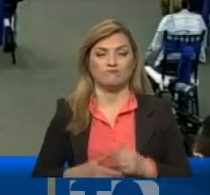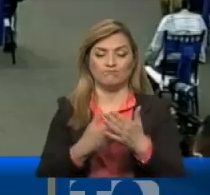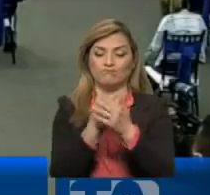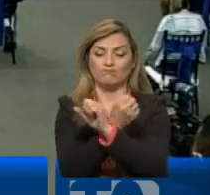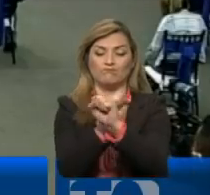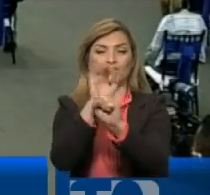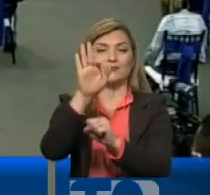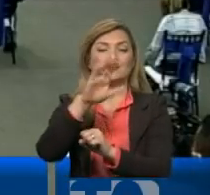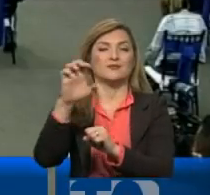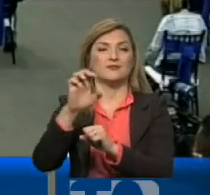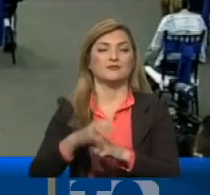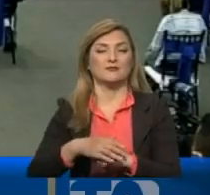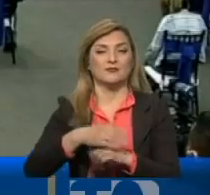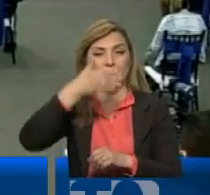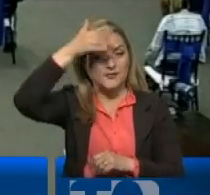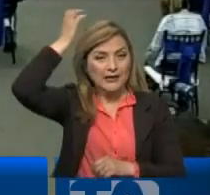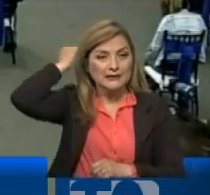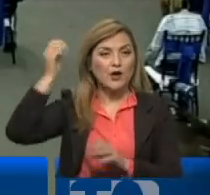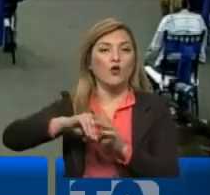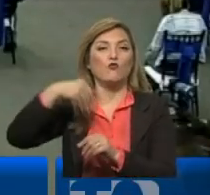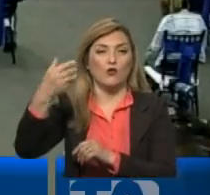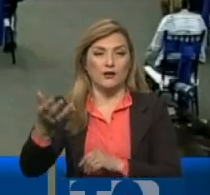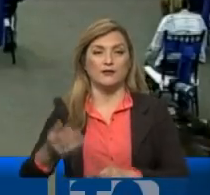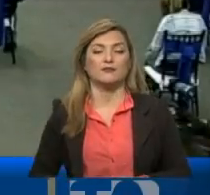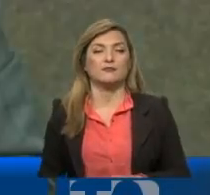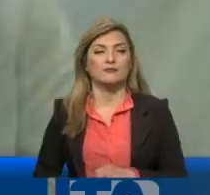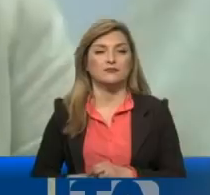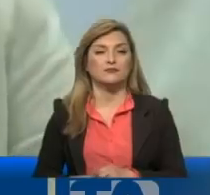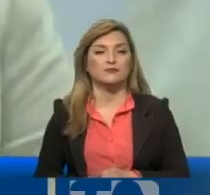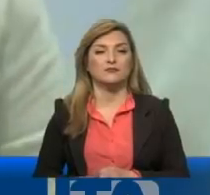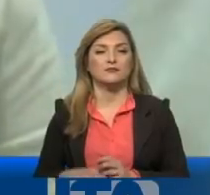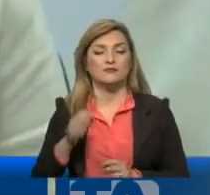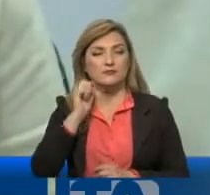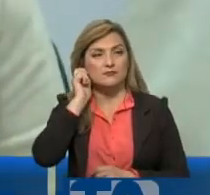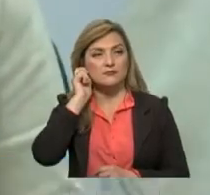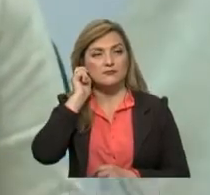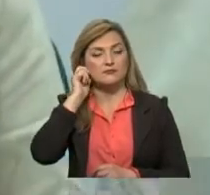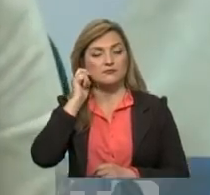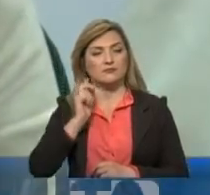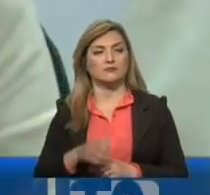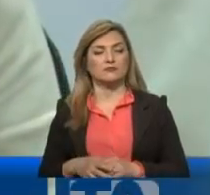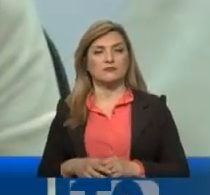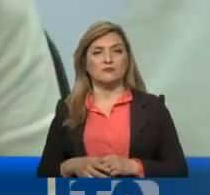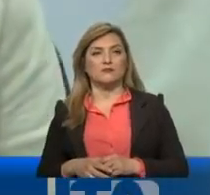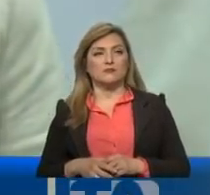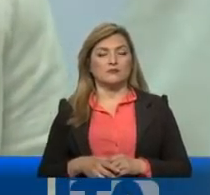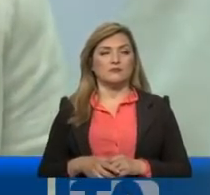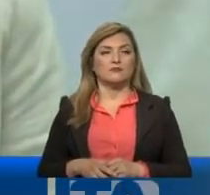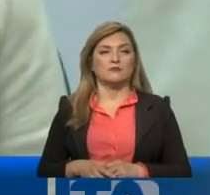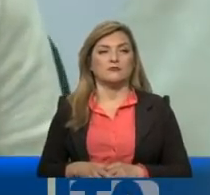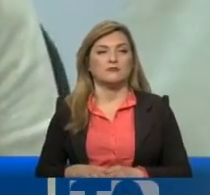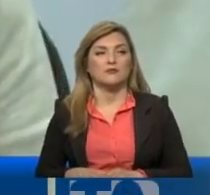recursos. Yacu Pérez permaneció en los exteriores del consejo. Y con la finalidad de que se avance con el recuento